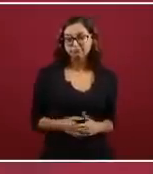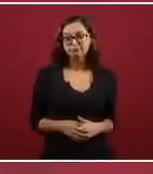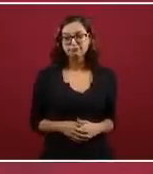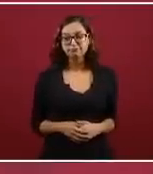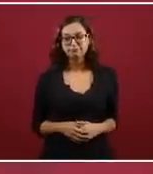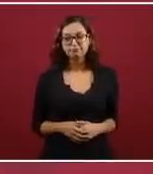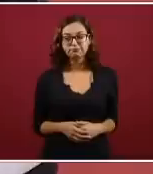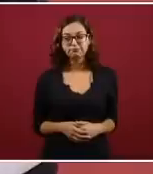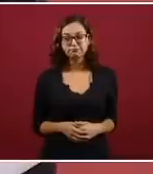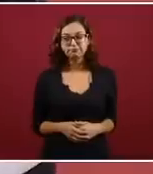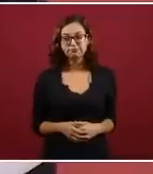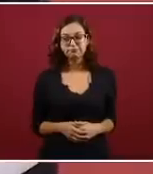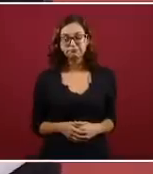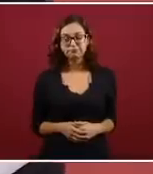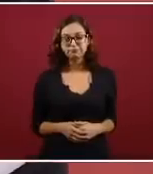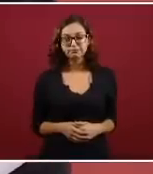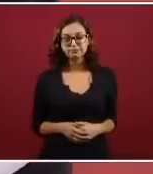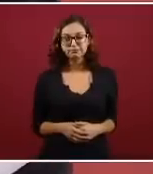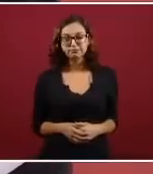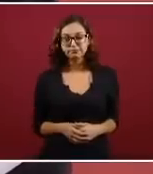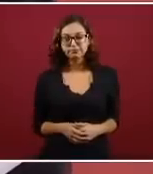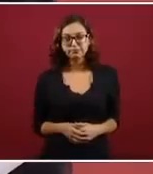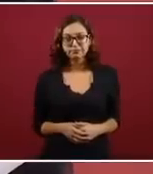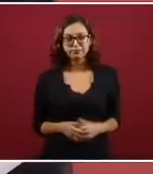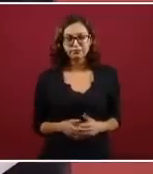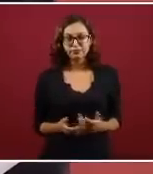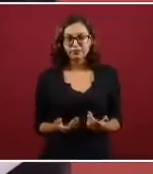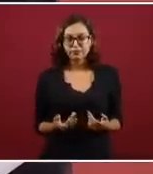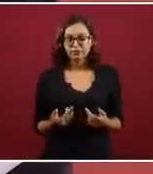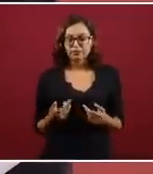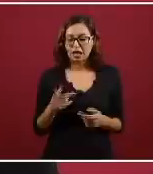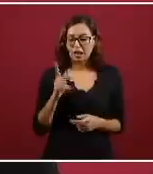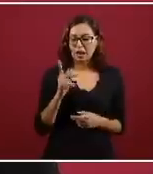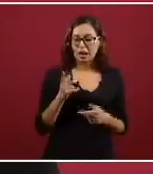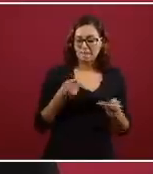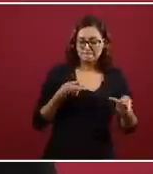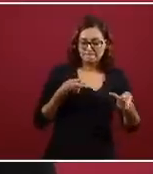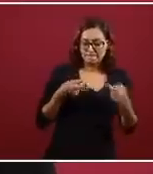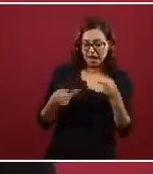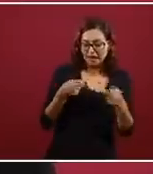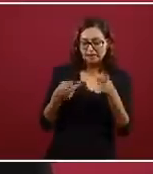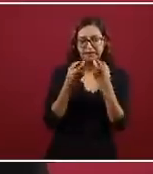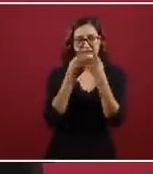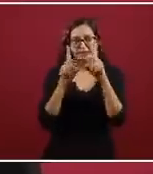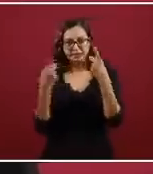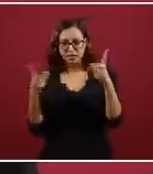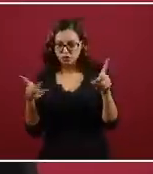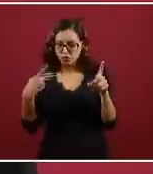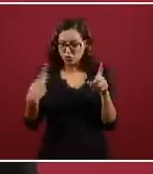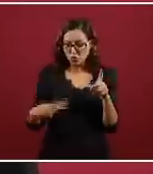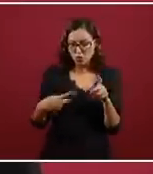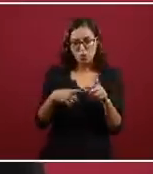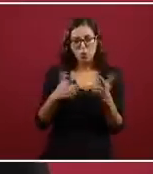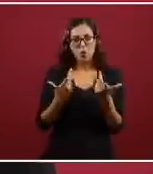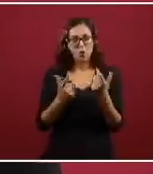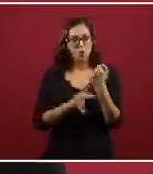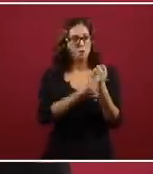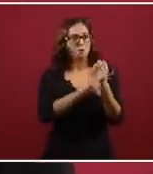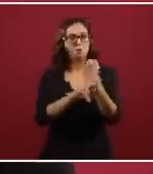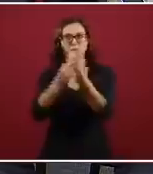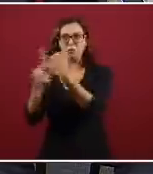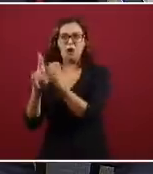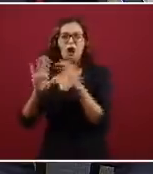¿Por qué se dejaron de hacer los planes de desarrollo en los países y se